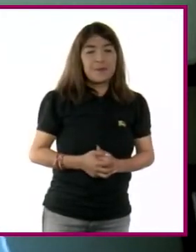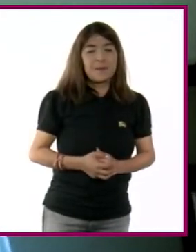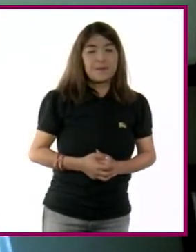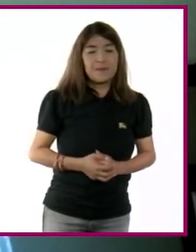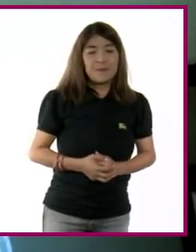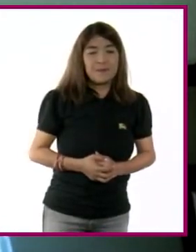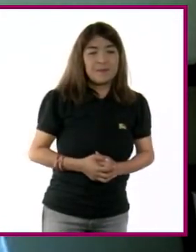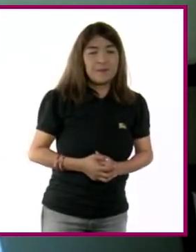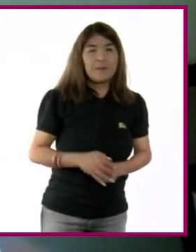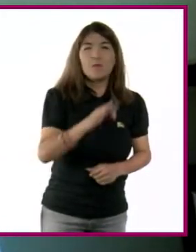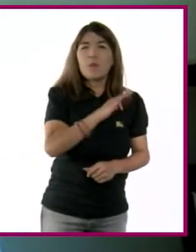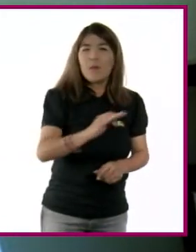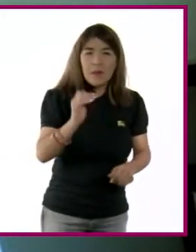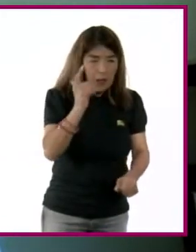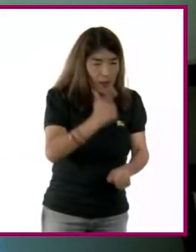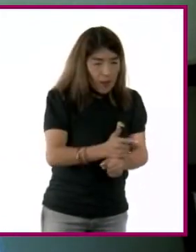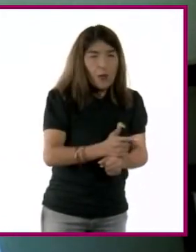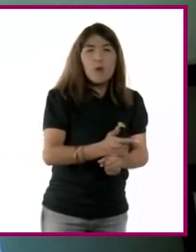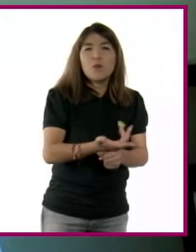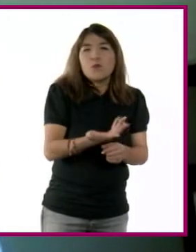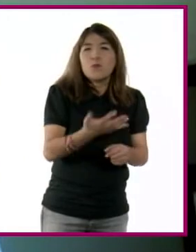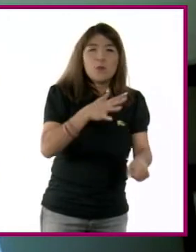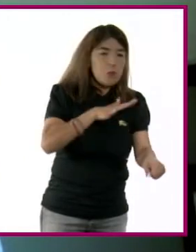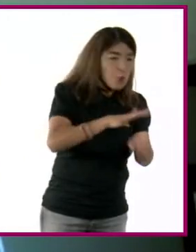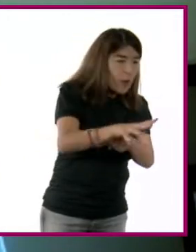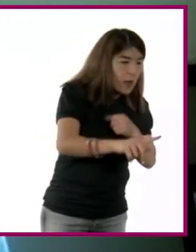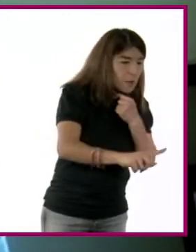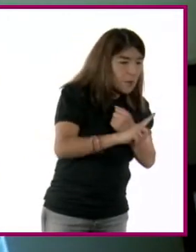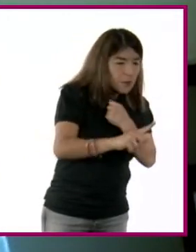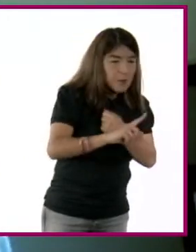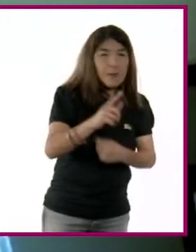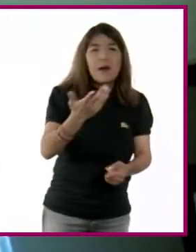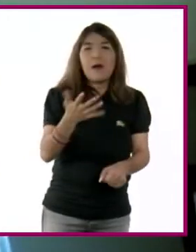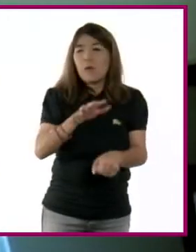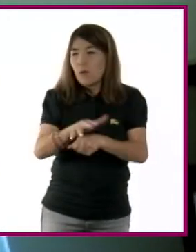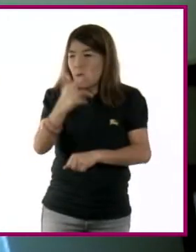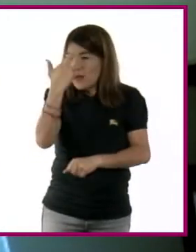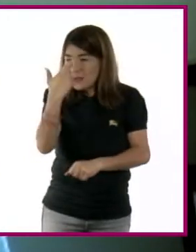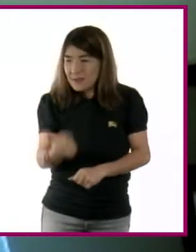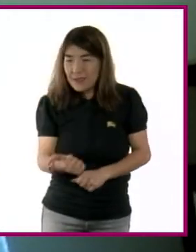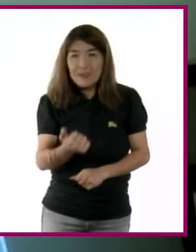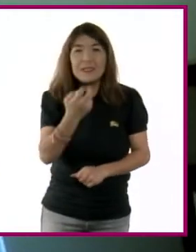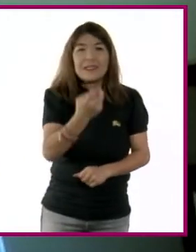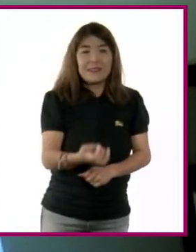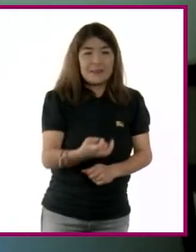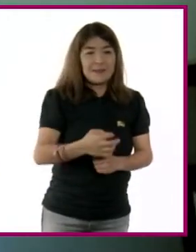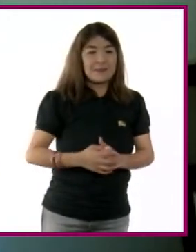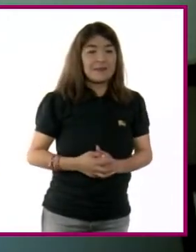ejemplo, causas y efectos, ¿no? Se puede empezar a